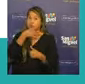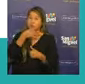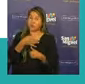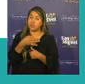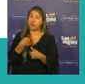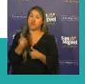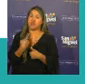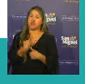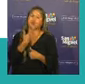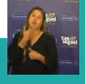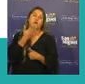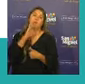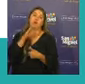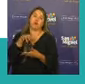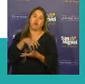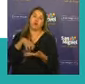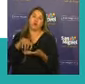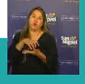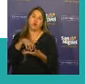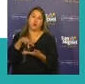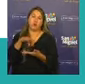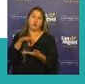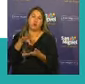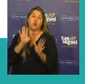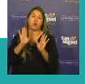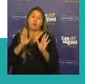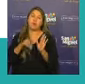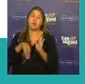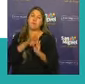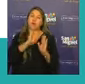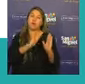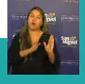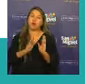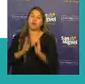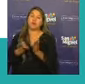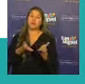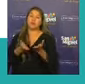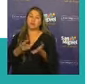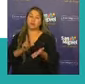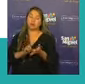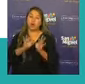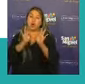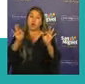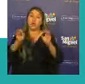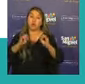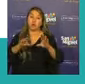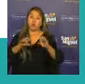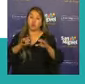somos la mejor comuna y la más ordenada del Servicio Local de Educación, ¿o no, director?